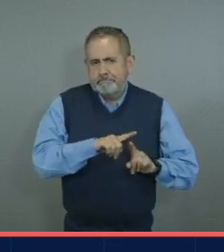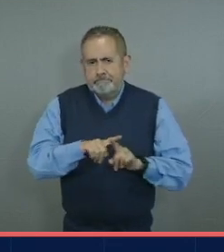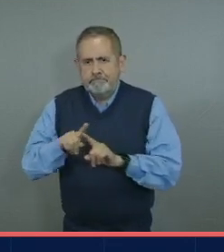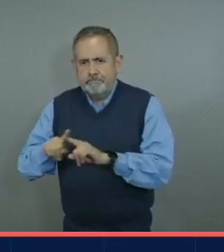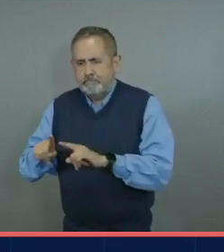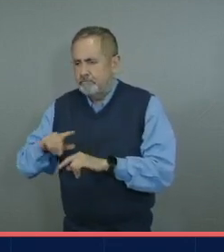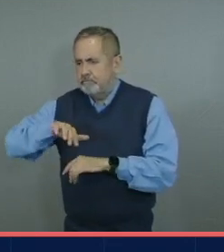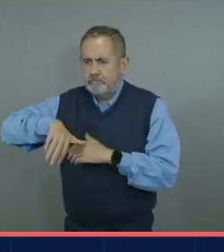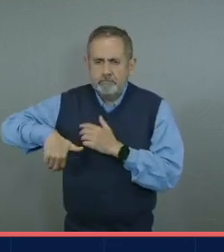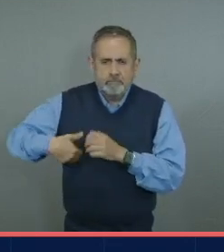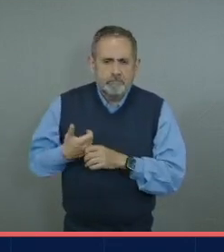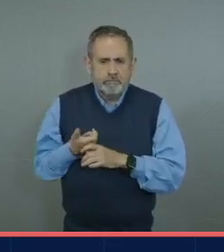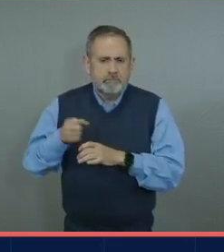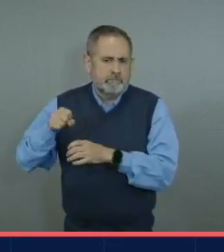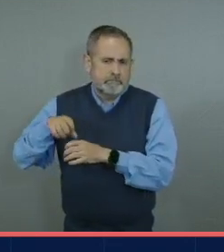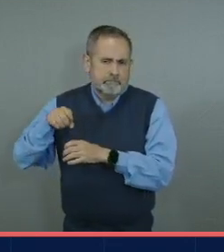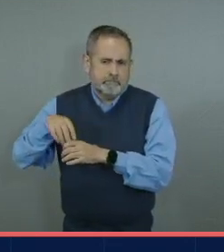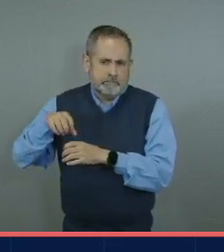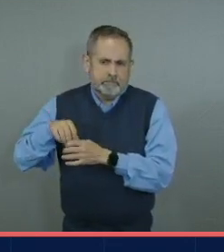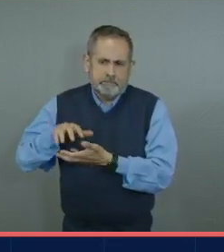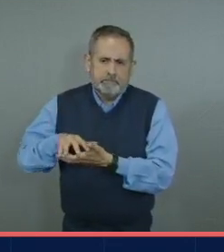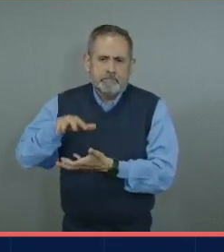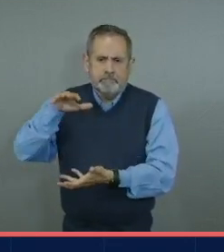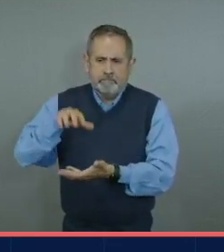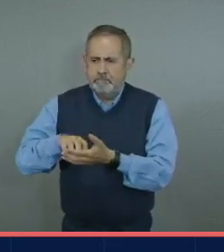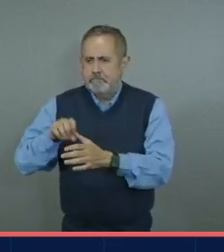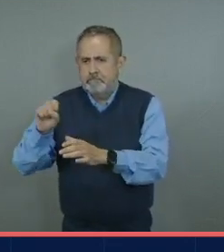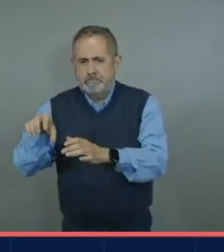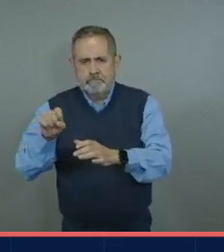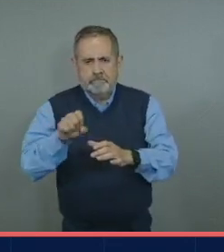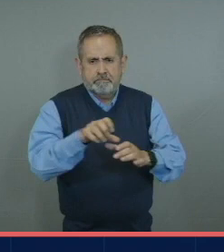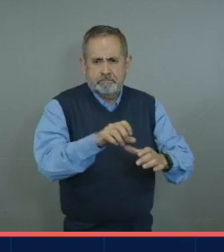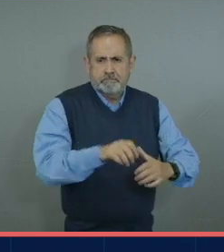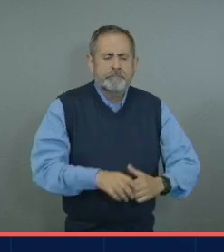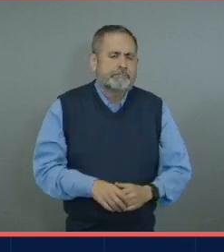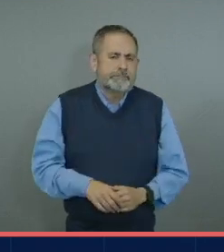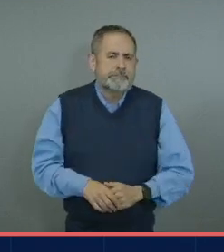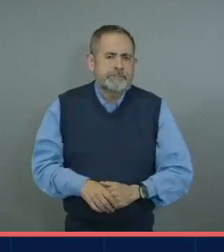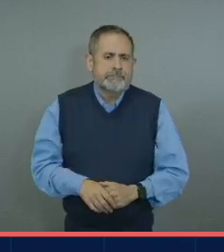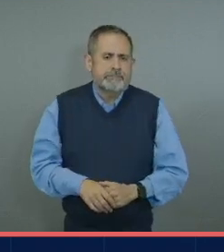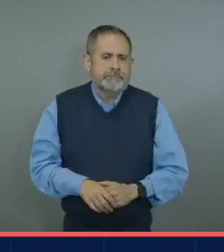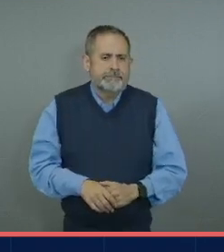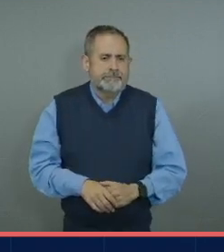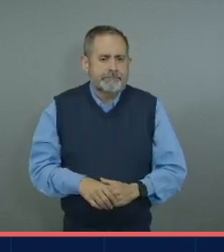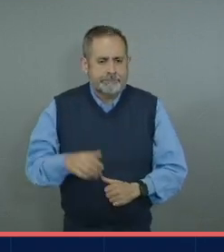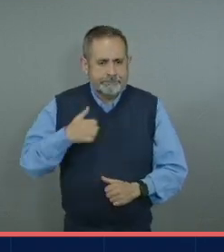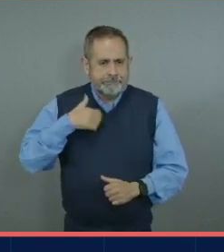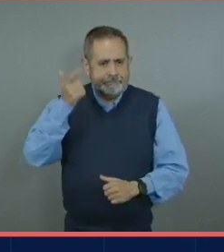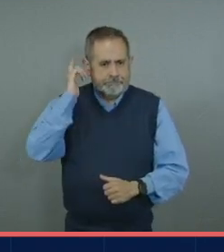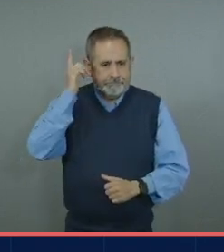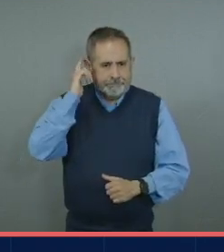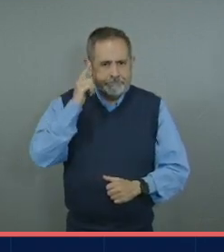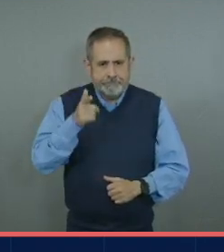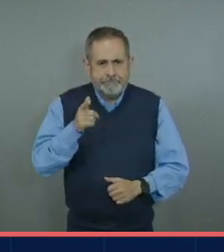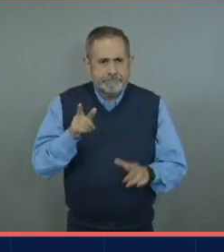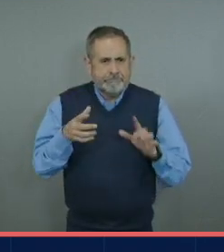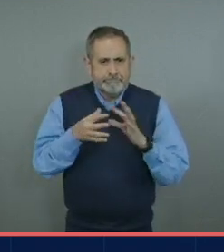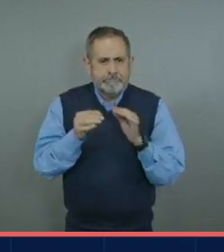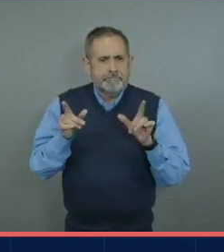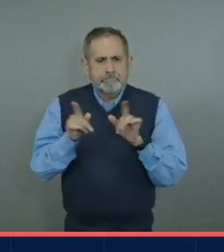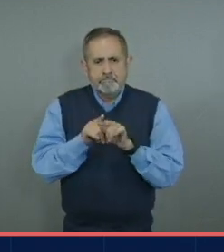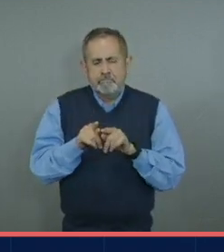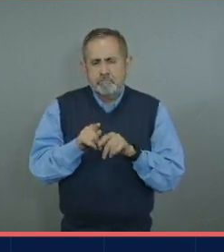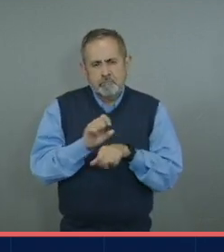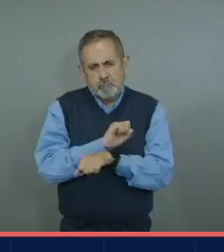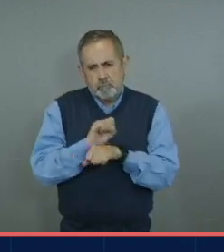han logrado ahorrar gracias a sus ahorros. Yo espero que esta pequeñita plática les